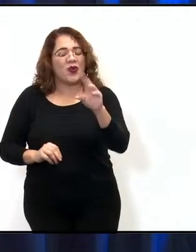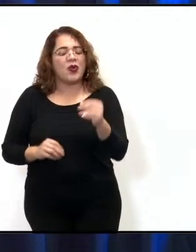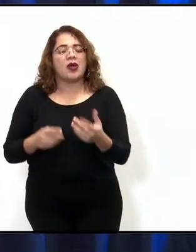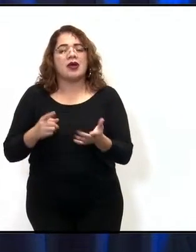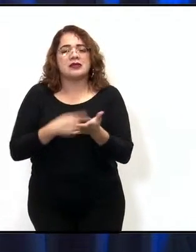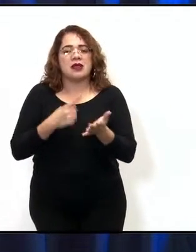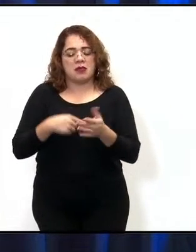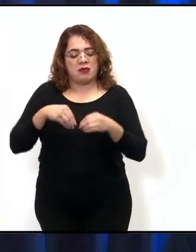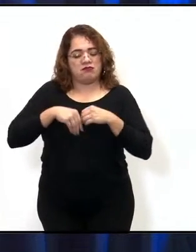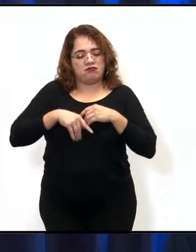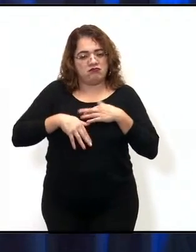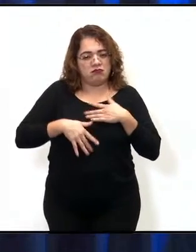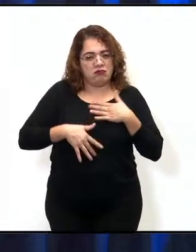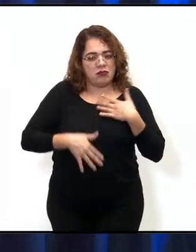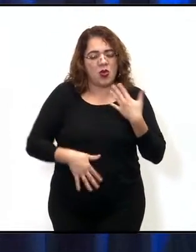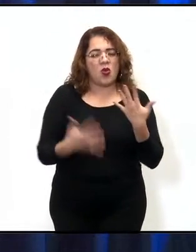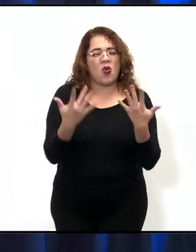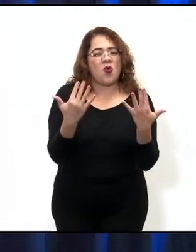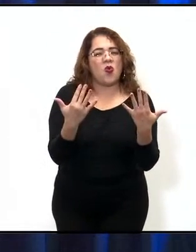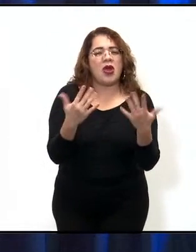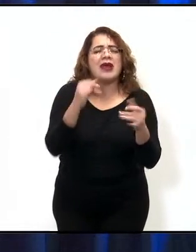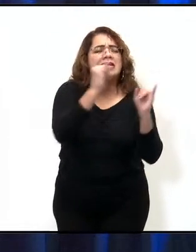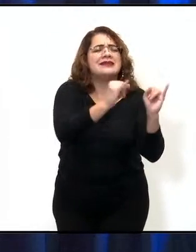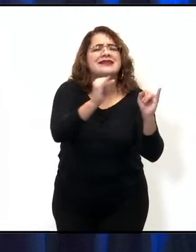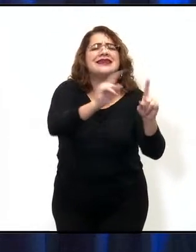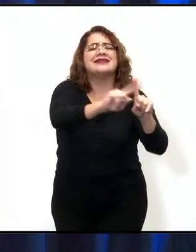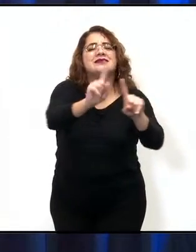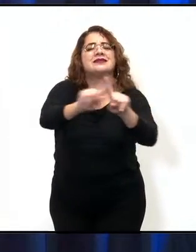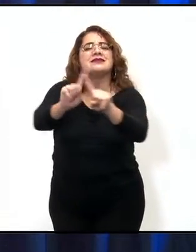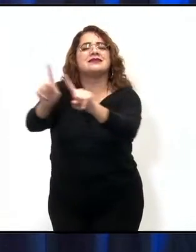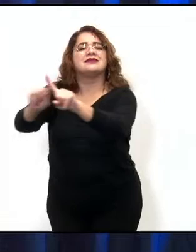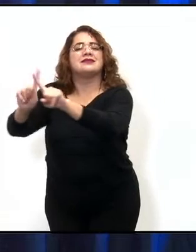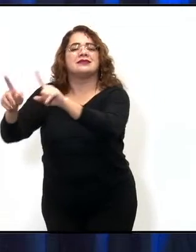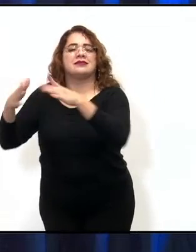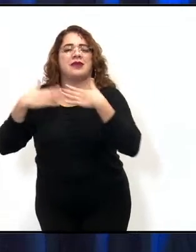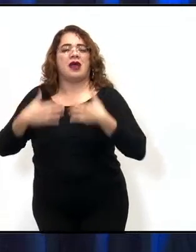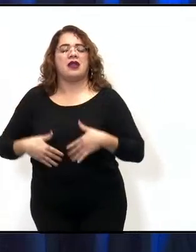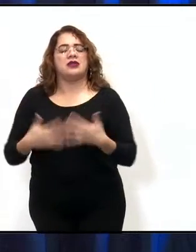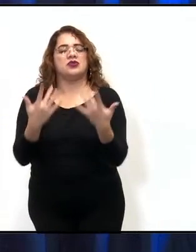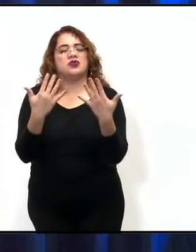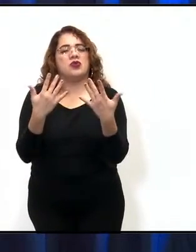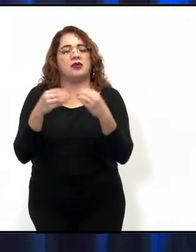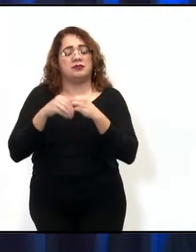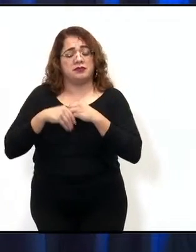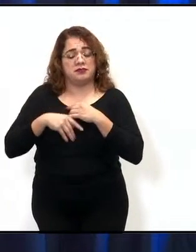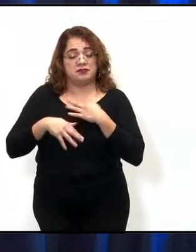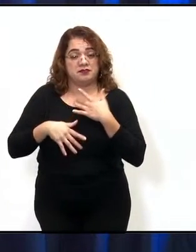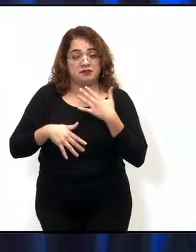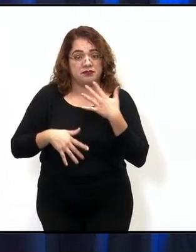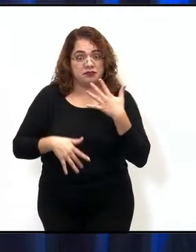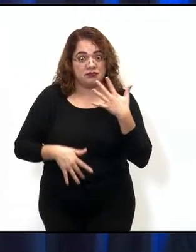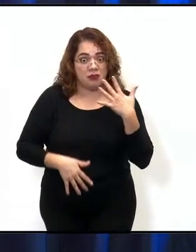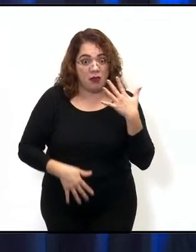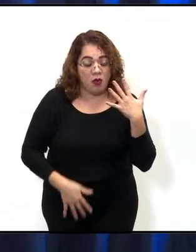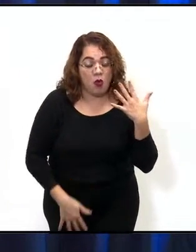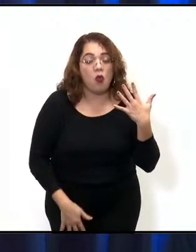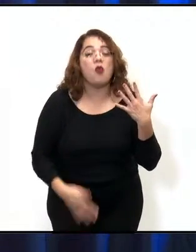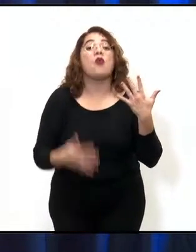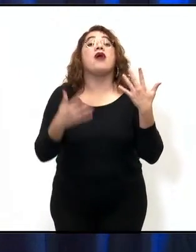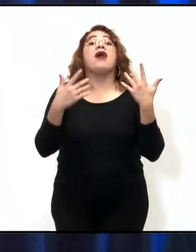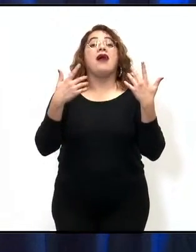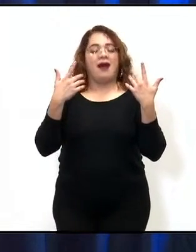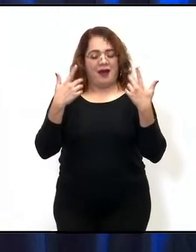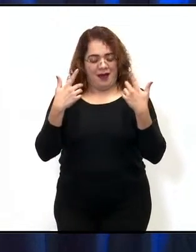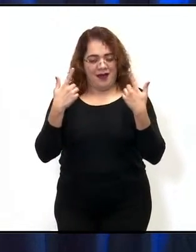virus. Quizá pueda ser que el virus solamente no ha crecido suficientemente para poder salir en esa